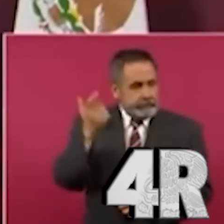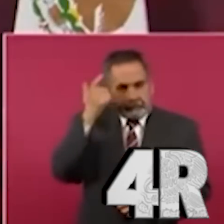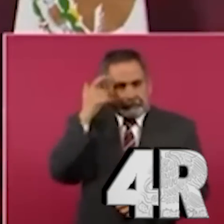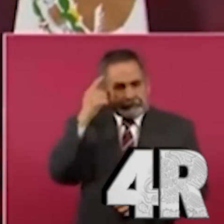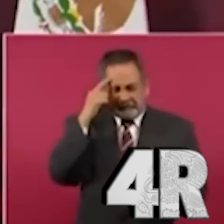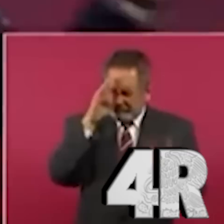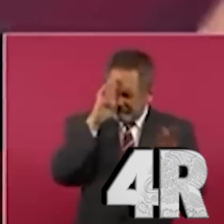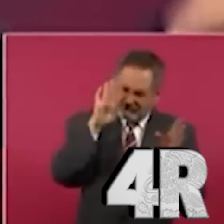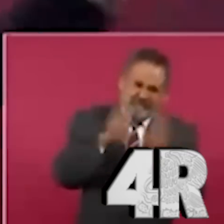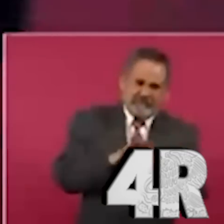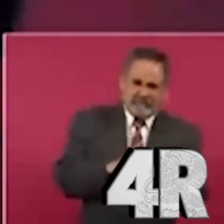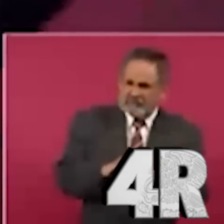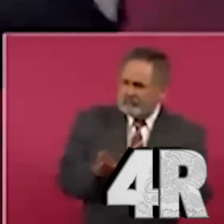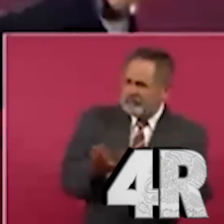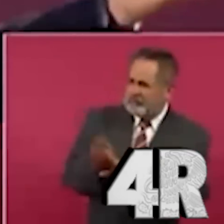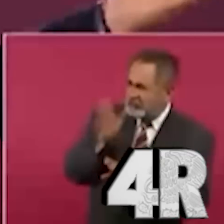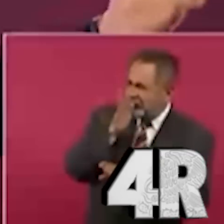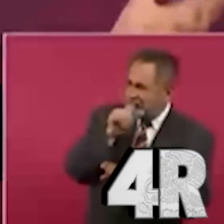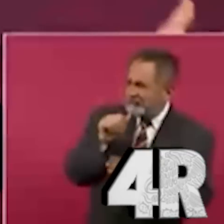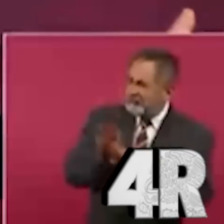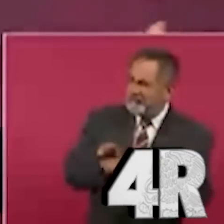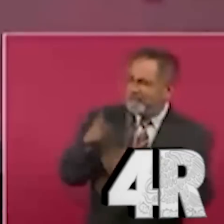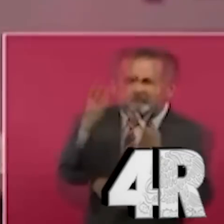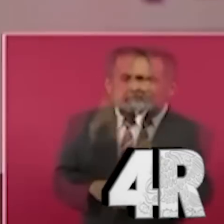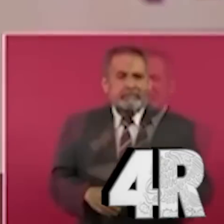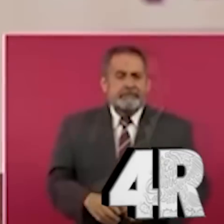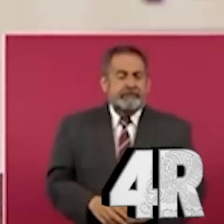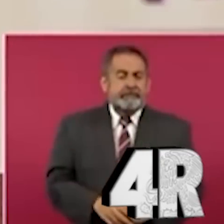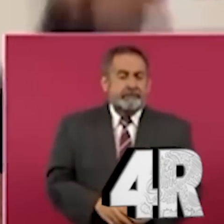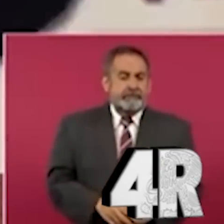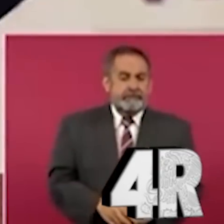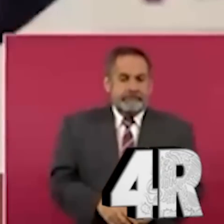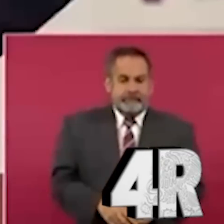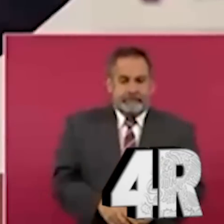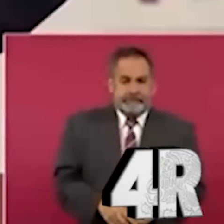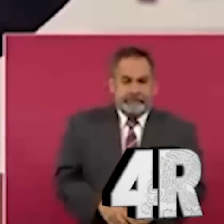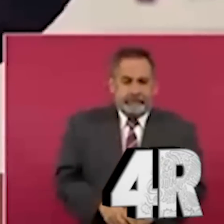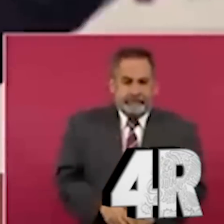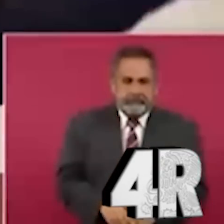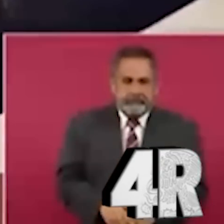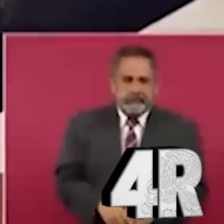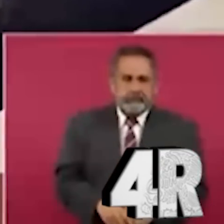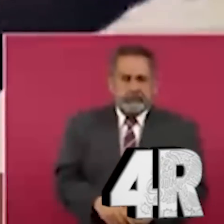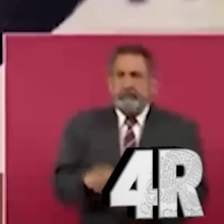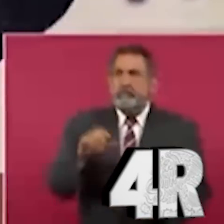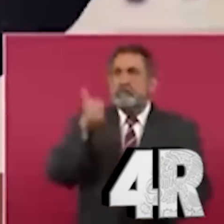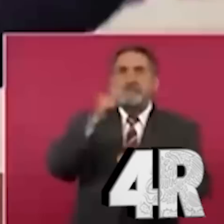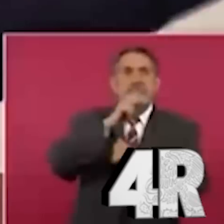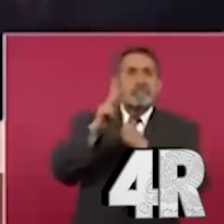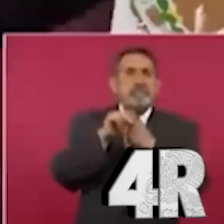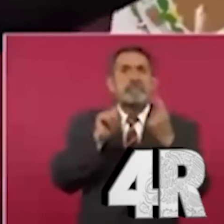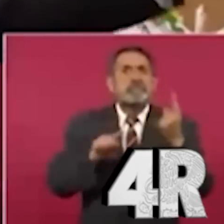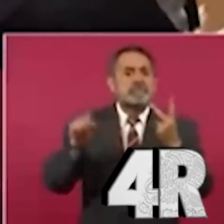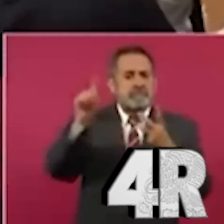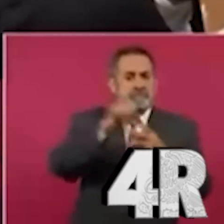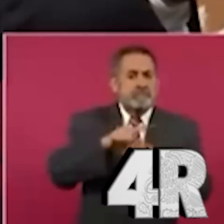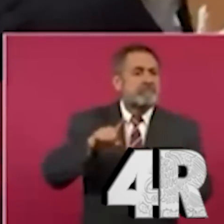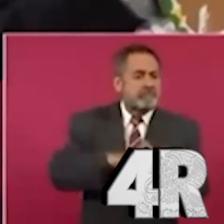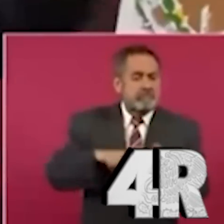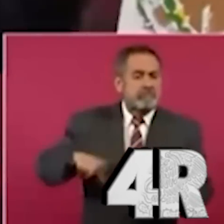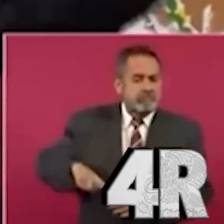mentalidad esta, ¿no? De que, ¿cómo va a tener el gobierno un banco? En casi todos los países los gobiernos